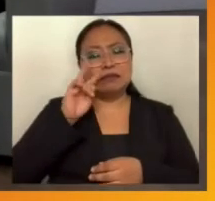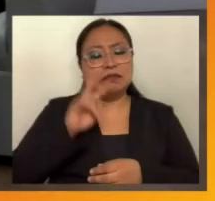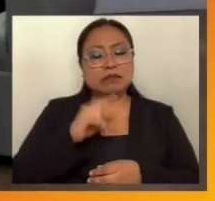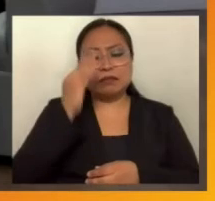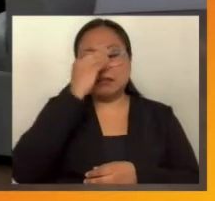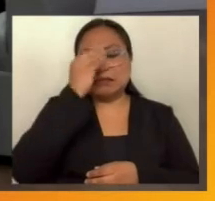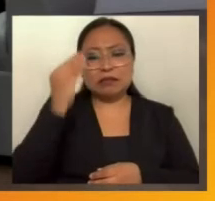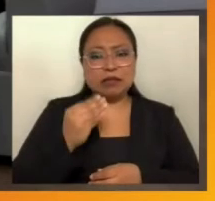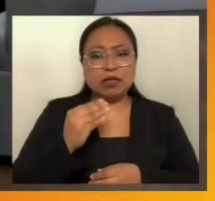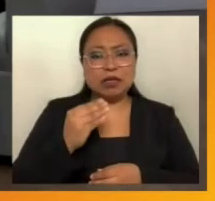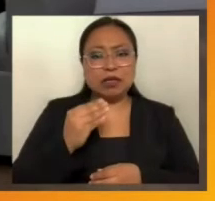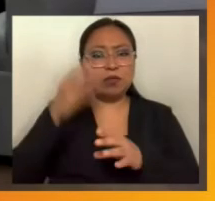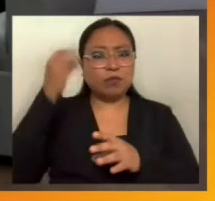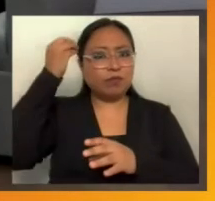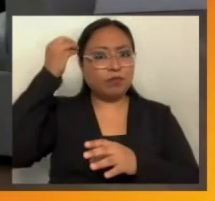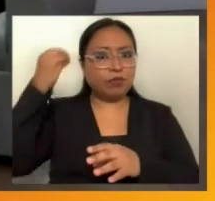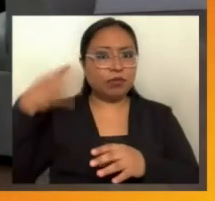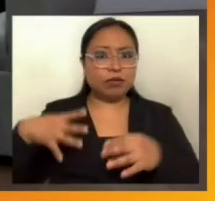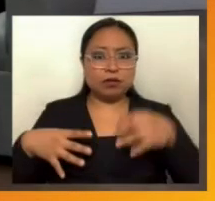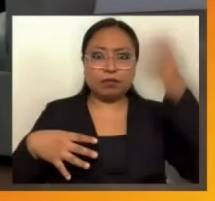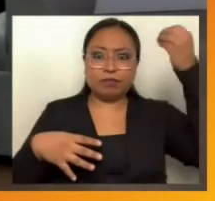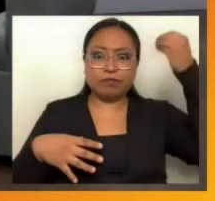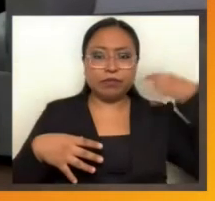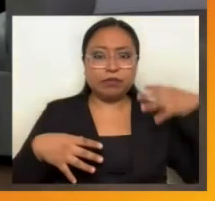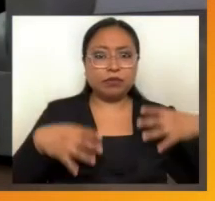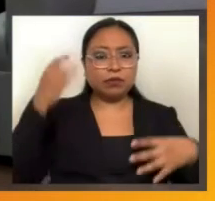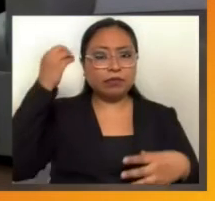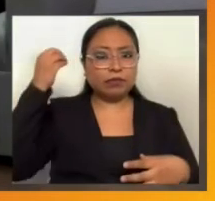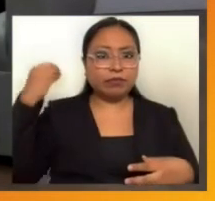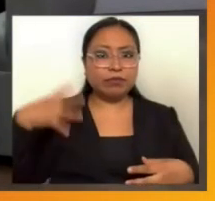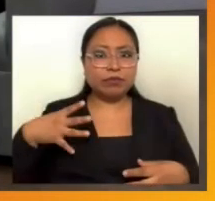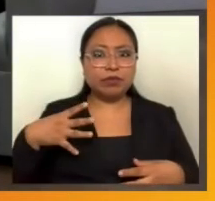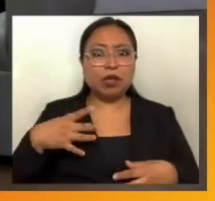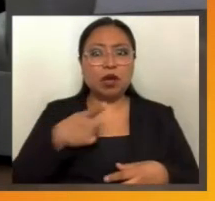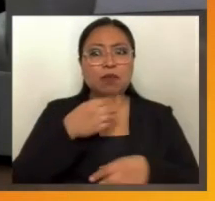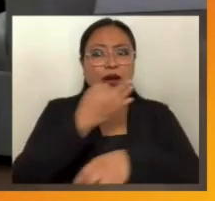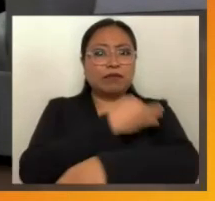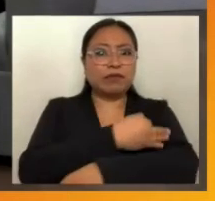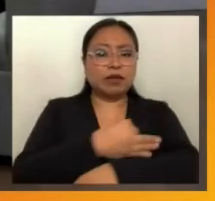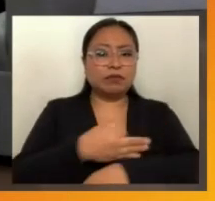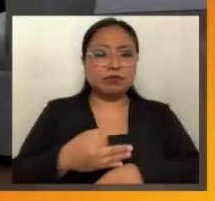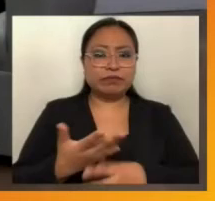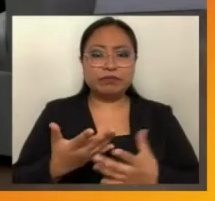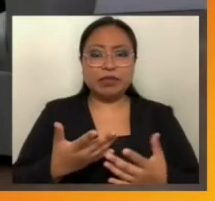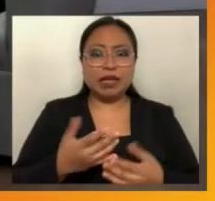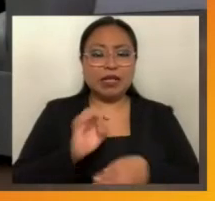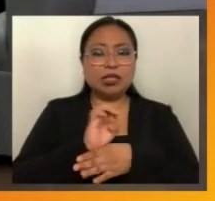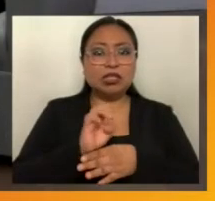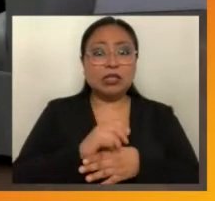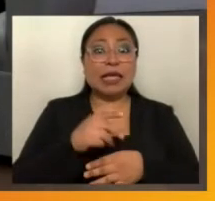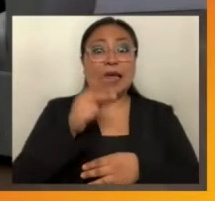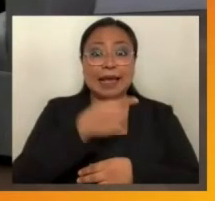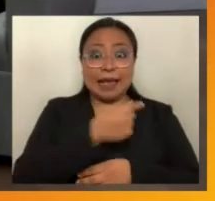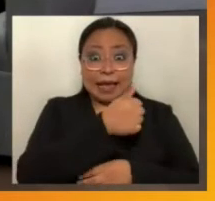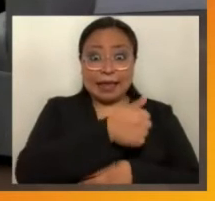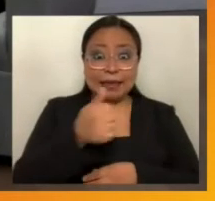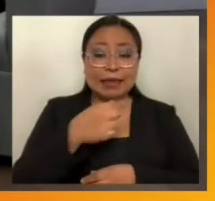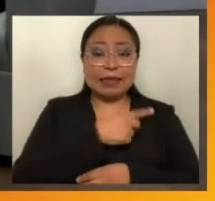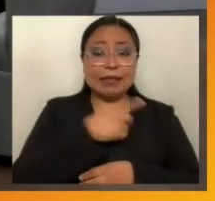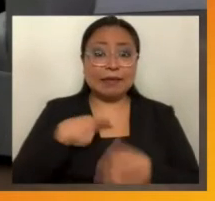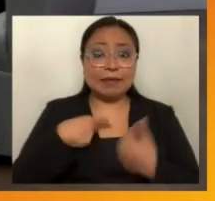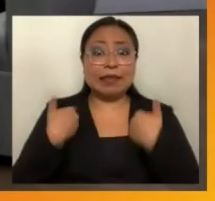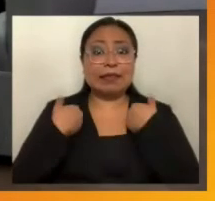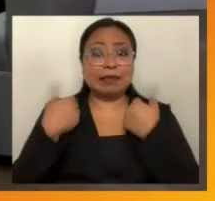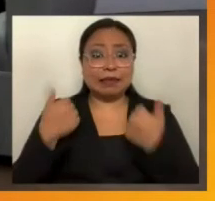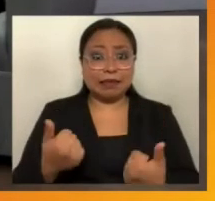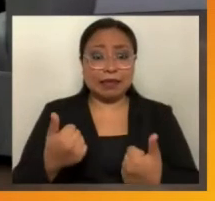que se les va cayendo el cabello, que empiezas a ver un poco en decadencia a tu familiar, pero lo que tenemos que entender con las quimios es que es un tratamiento que está